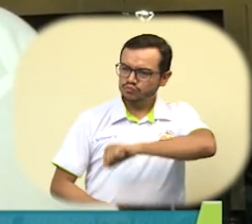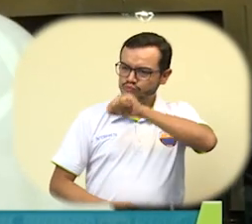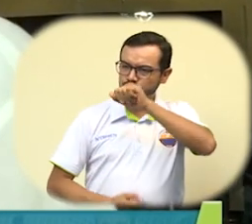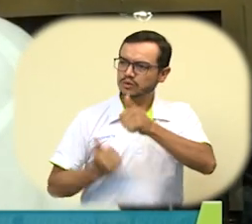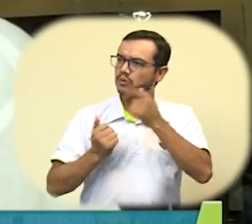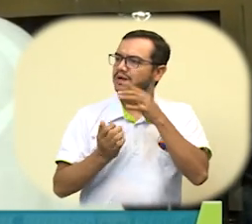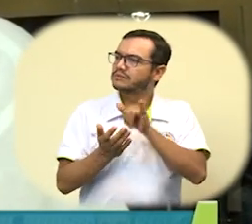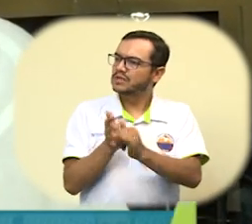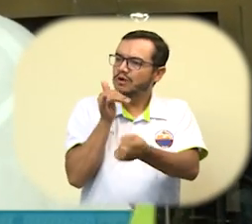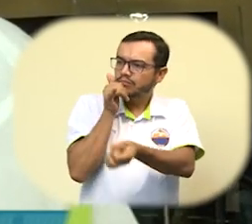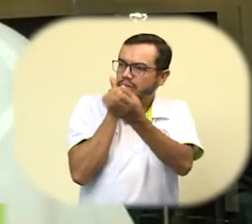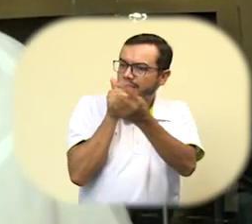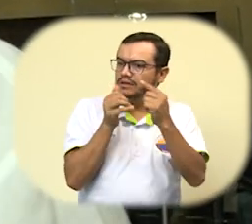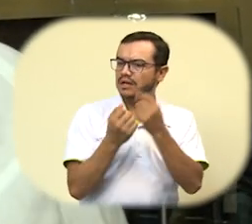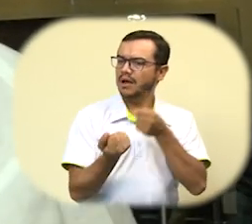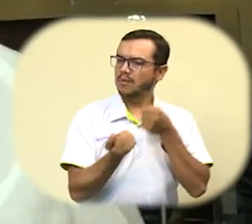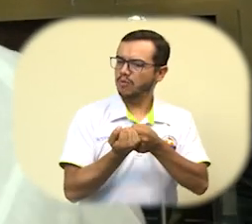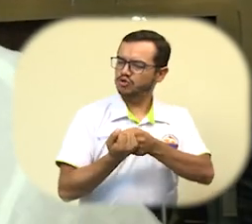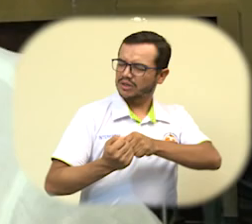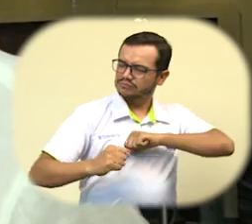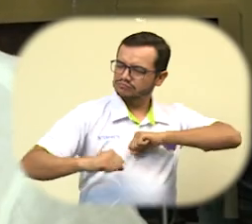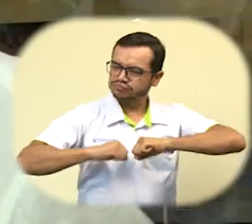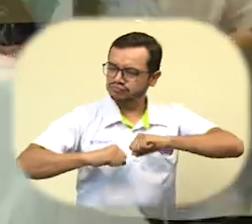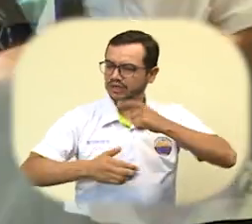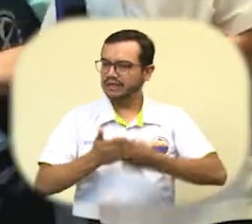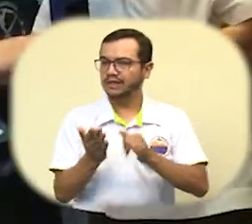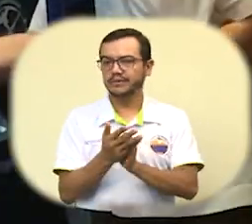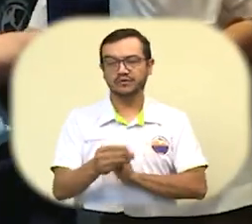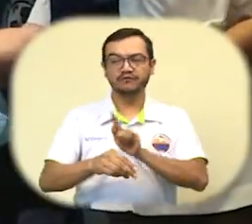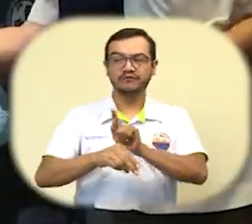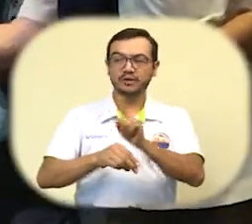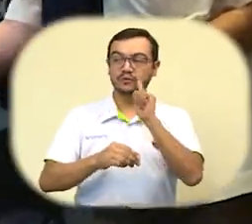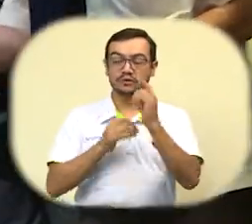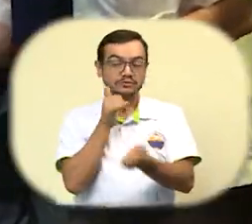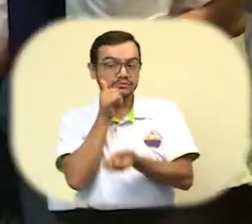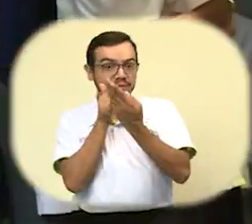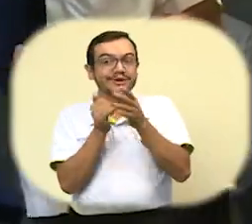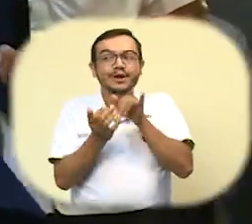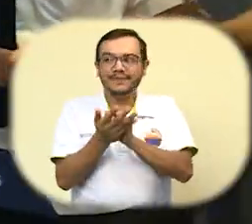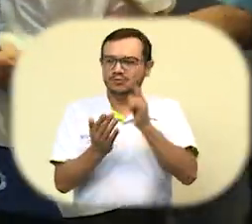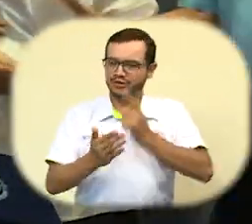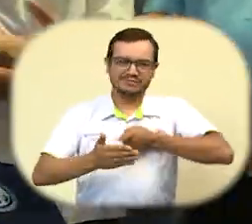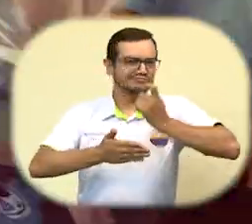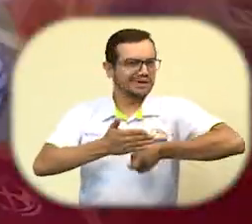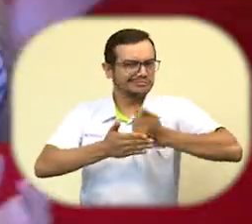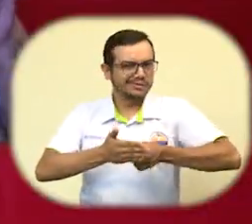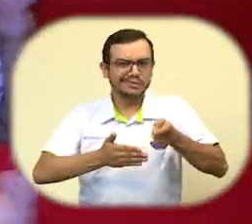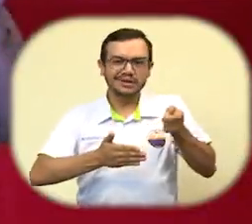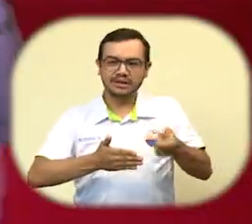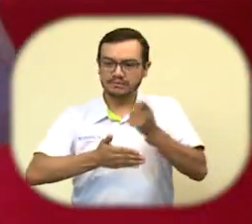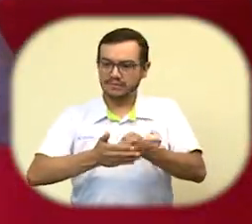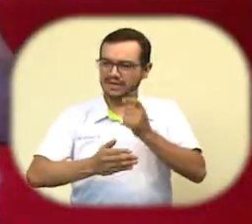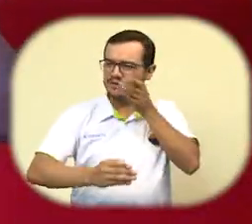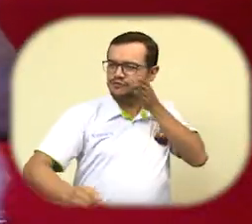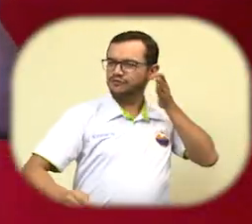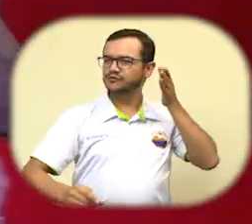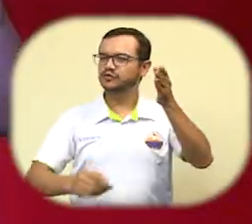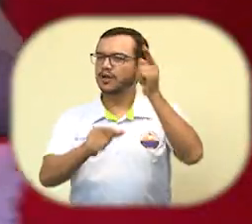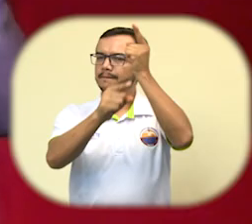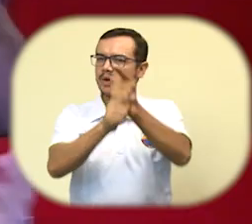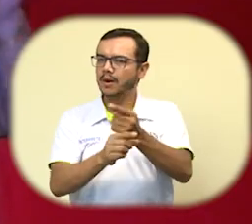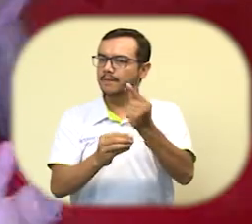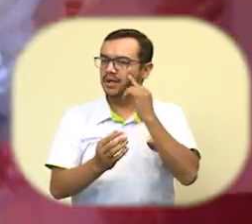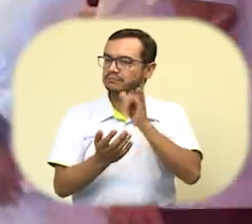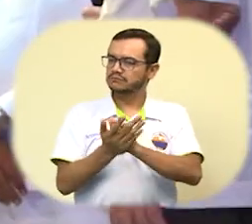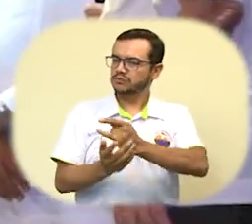bandera principal y ha sido un motor para el desarrollo de la Facultad de Educación. Por eso la reemprende y la reedita y la proyecta hacia el